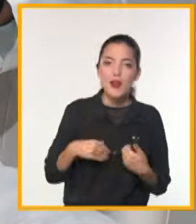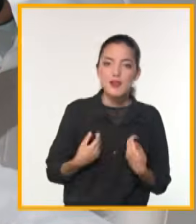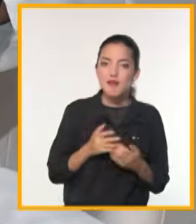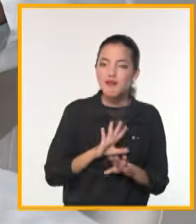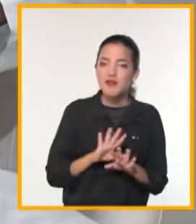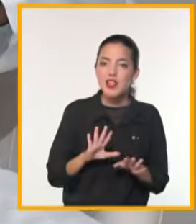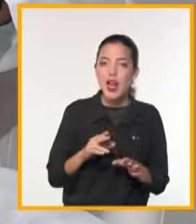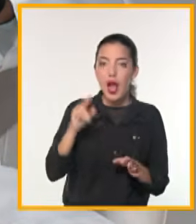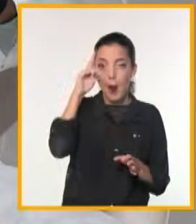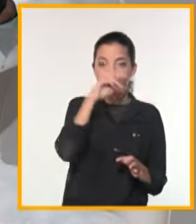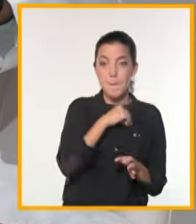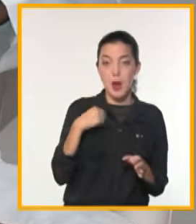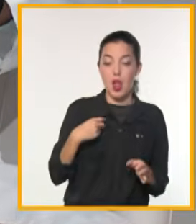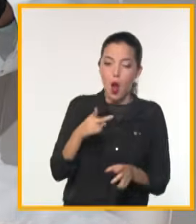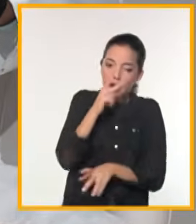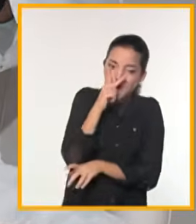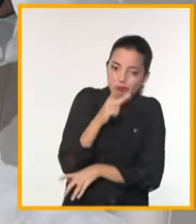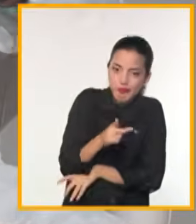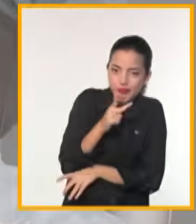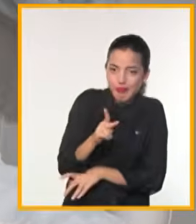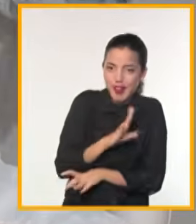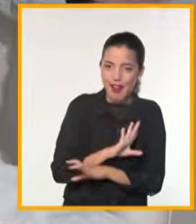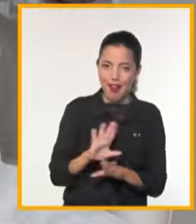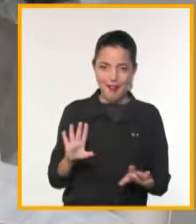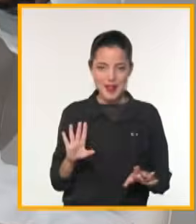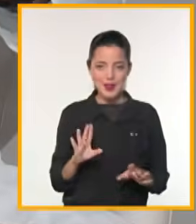a él, atender a la madre también, ¿no entiendes?